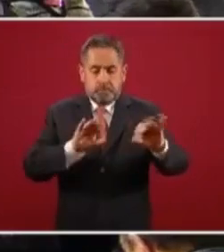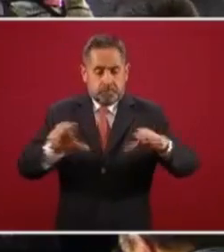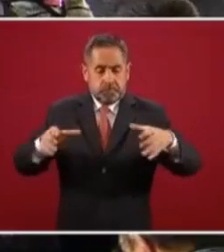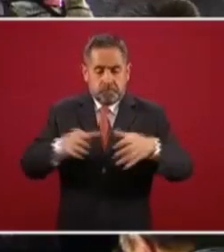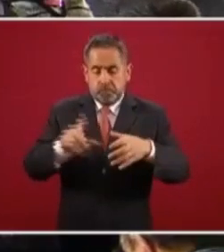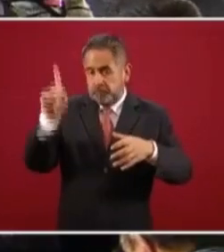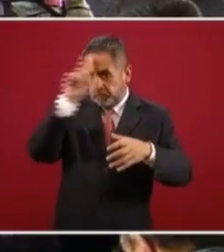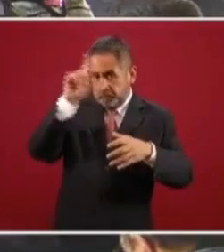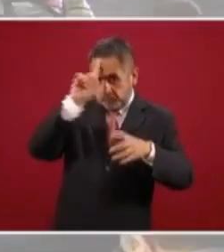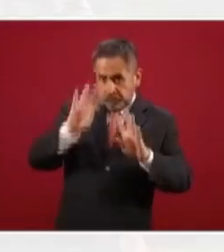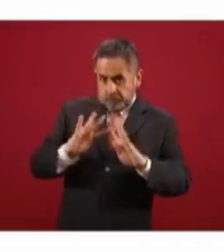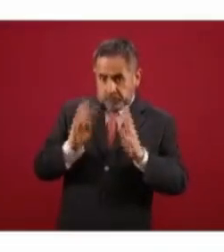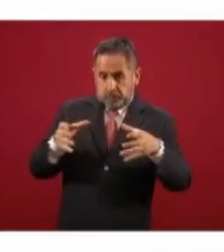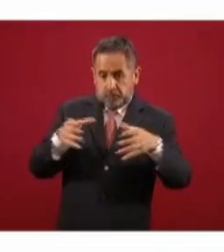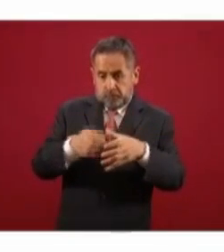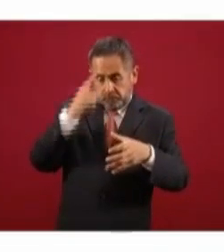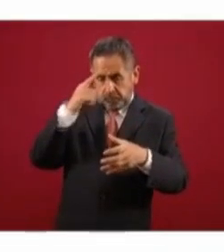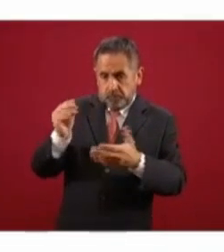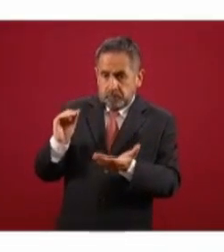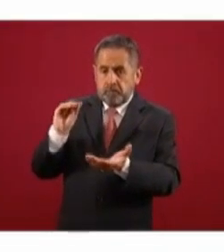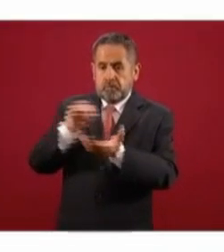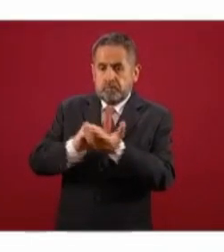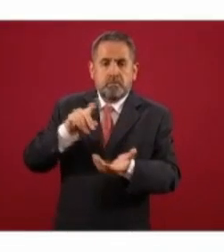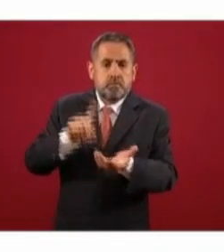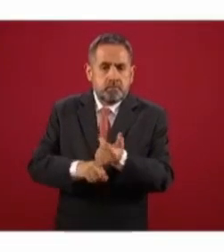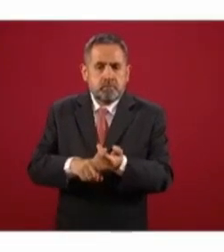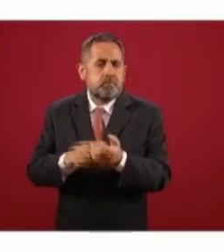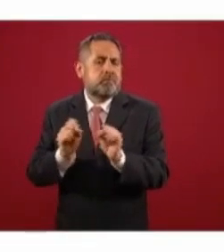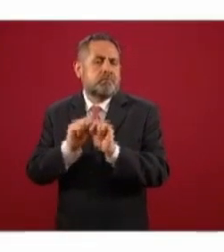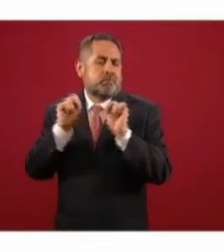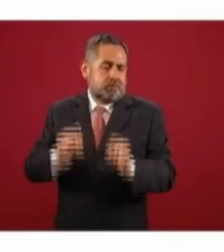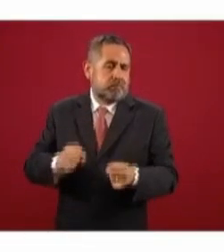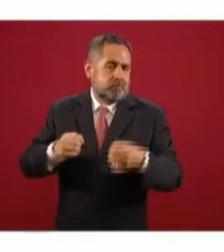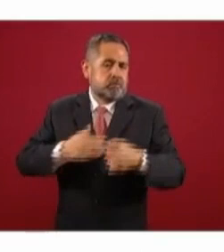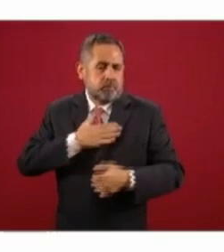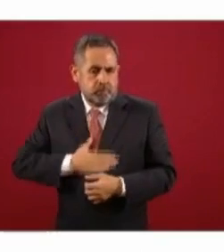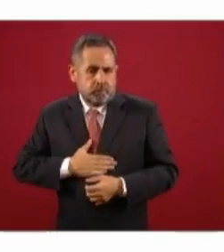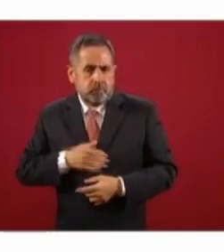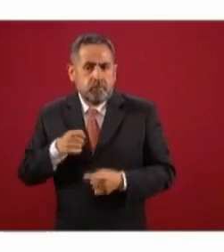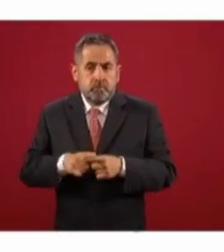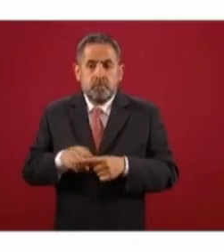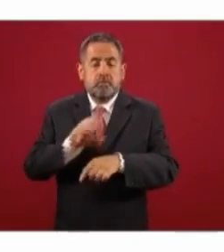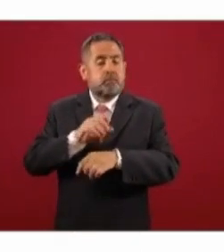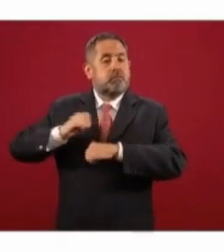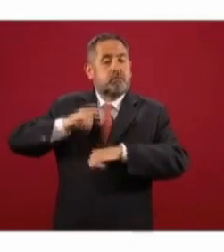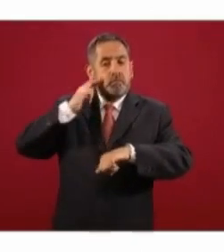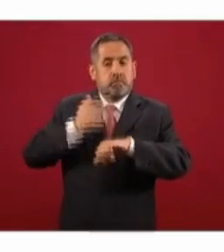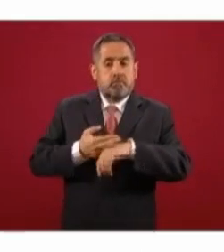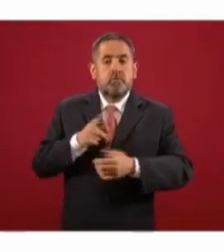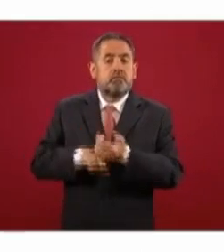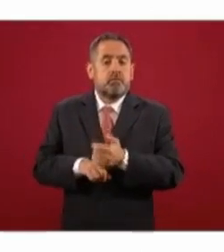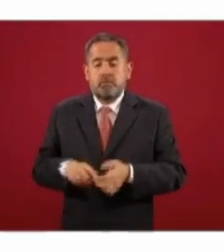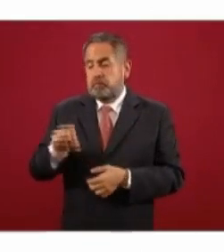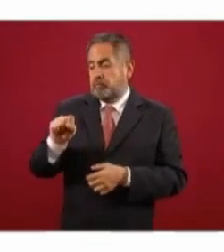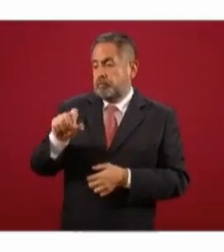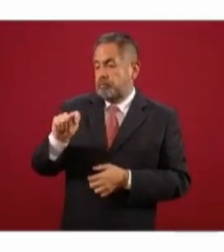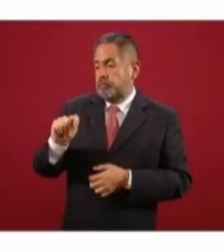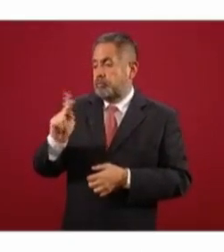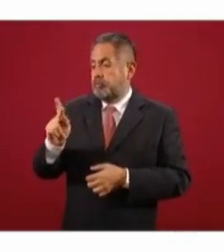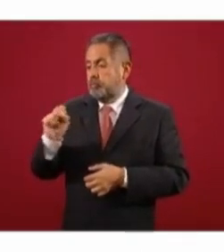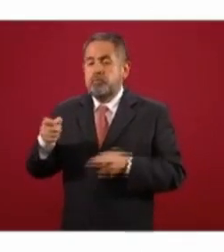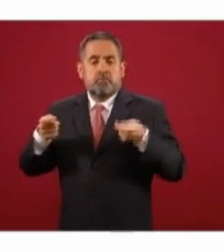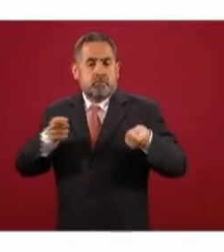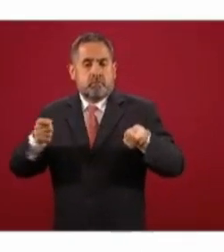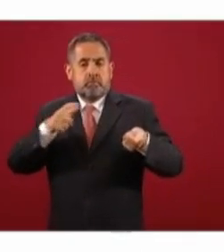Coordinación para la implementación de la reforma al sistema de justicia laboral. Este es coordinado por la Secretaría del Trabajo,